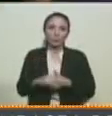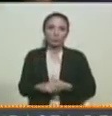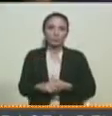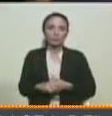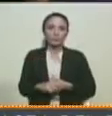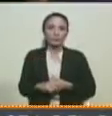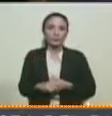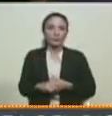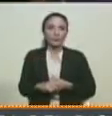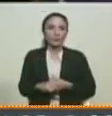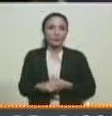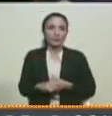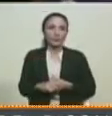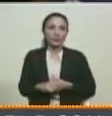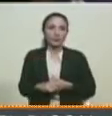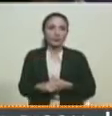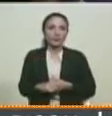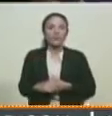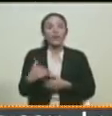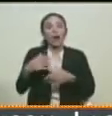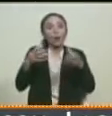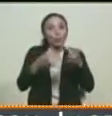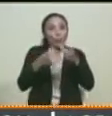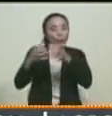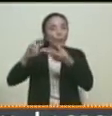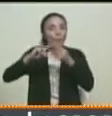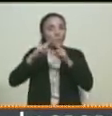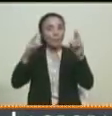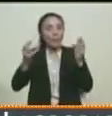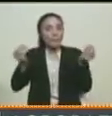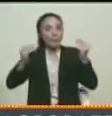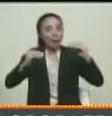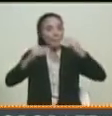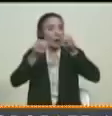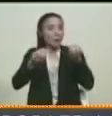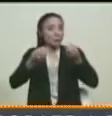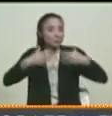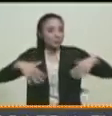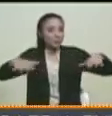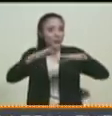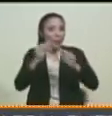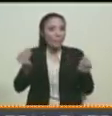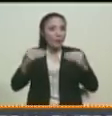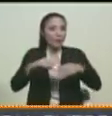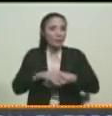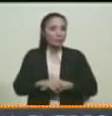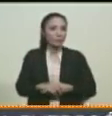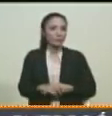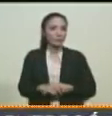de esta política de pacificación que quiero llevar al más amplio nivel.